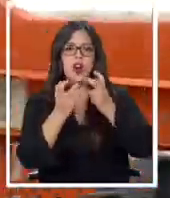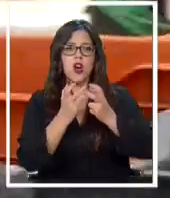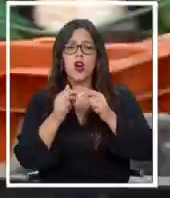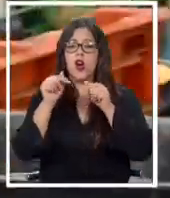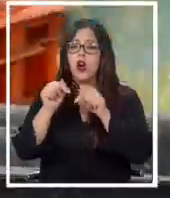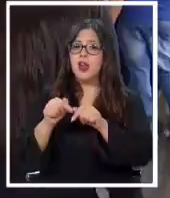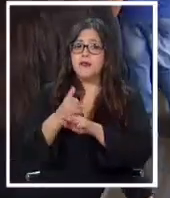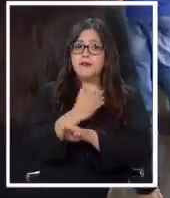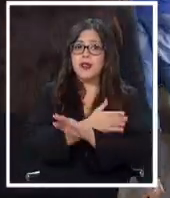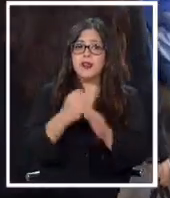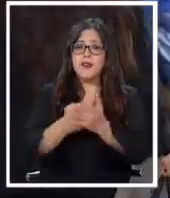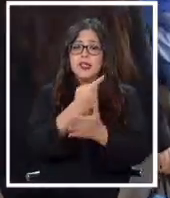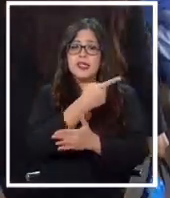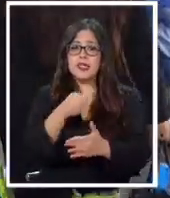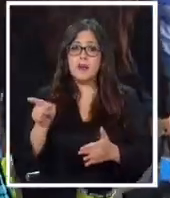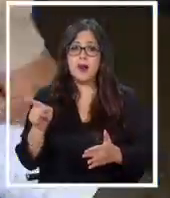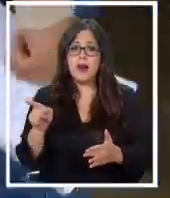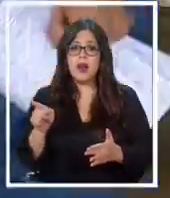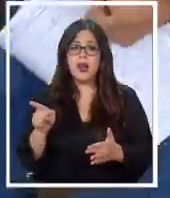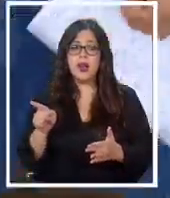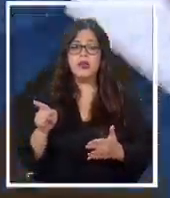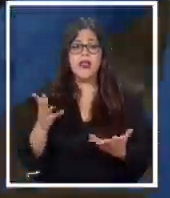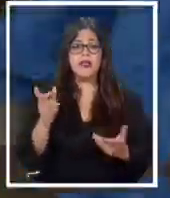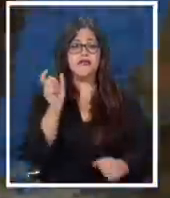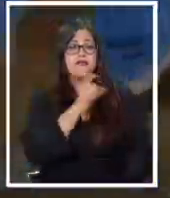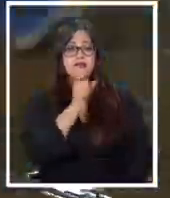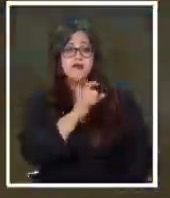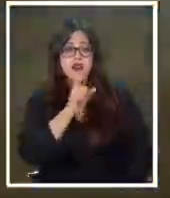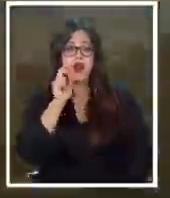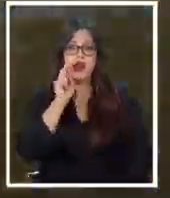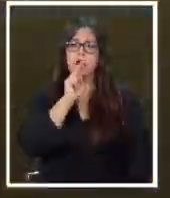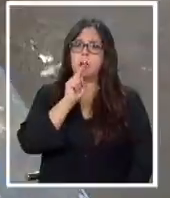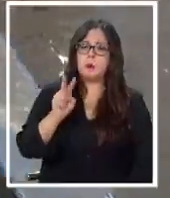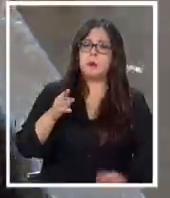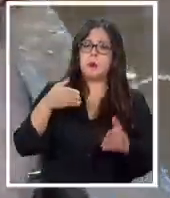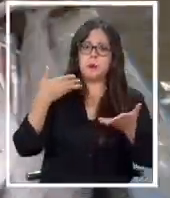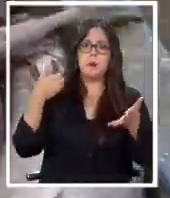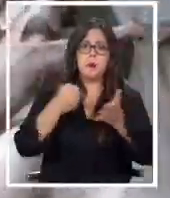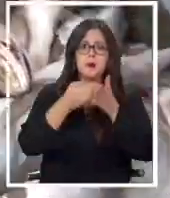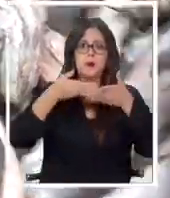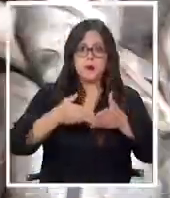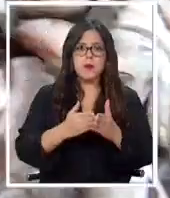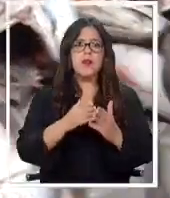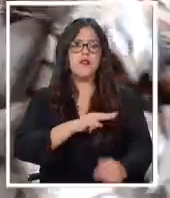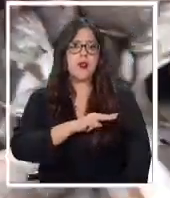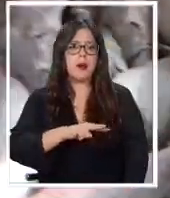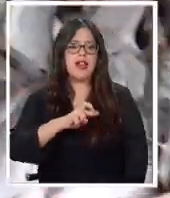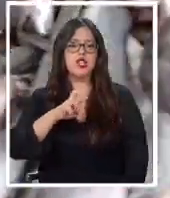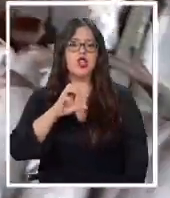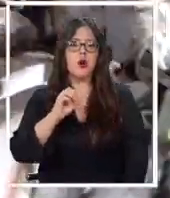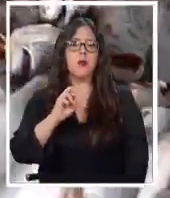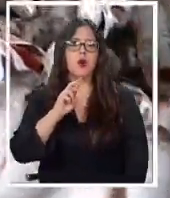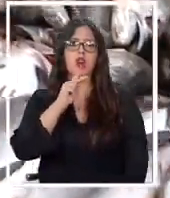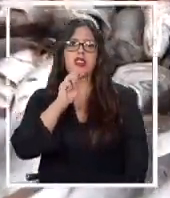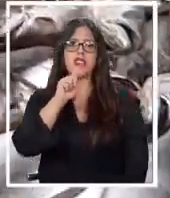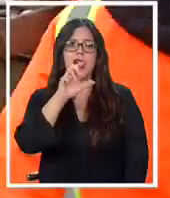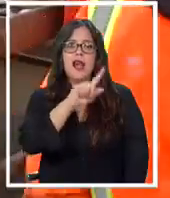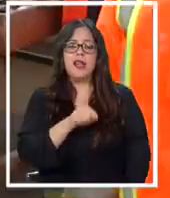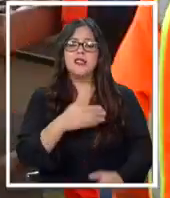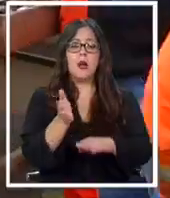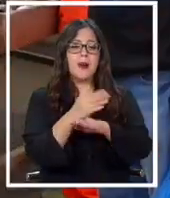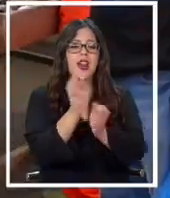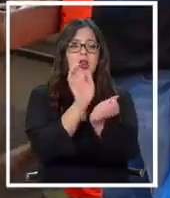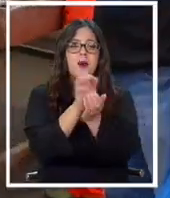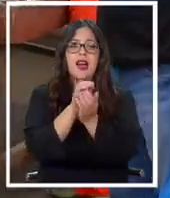El ambiente previo al fin de semana XL por Semana Santa era palpable en la caleta Portales de Valparaíso. Pescados y